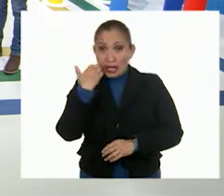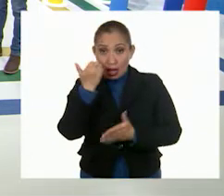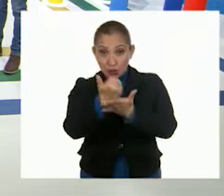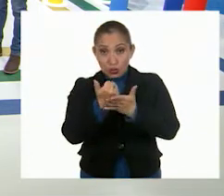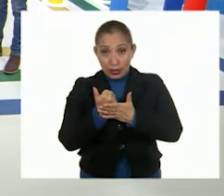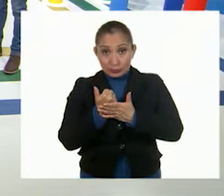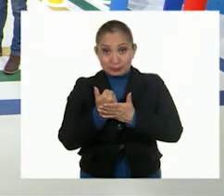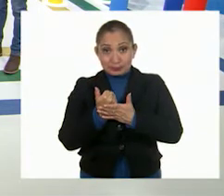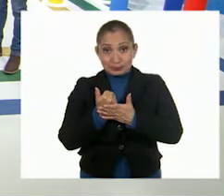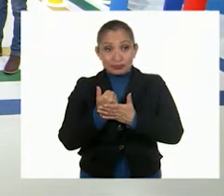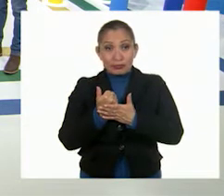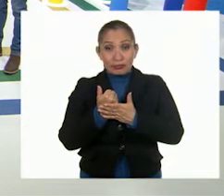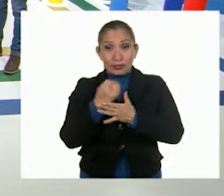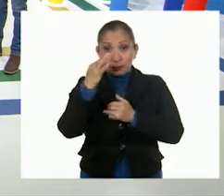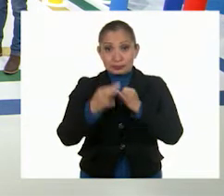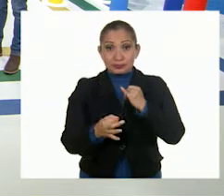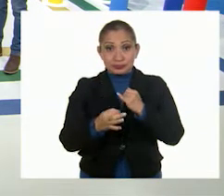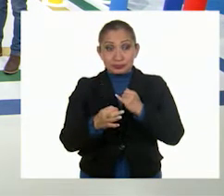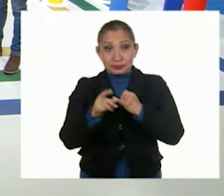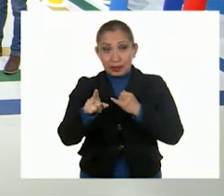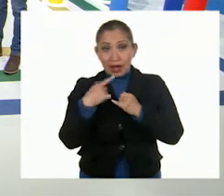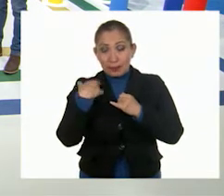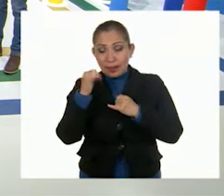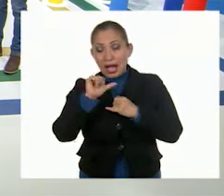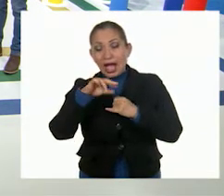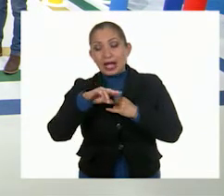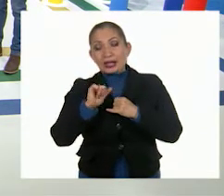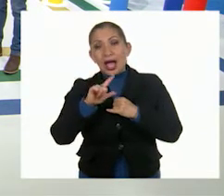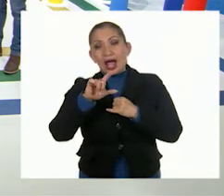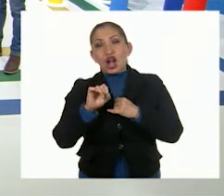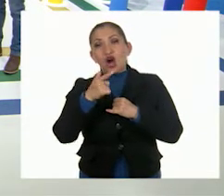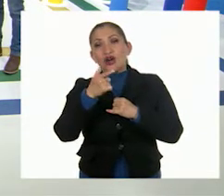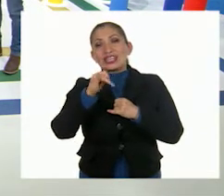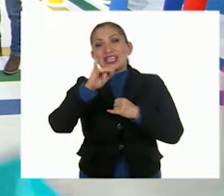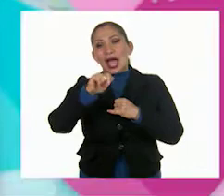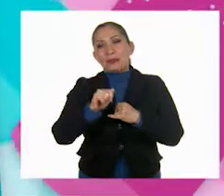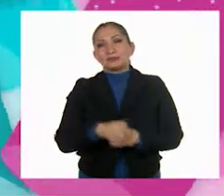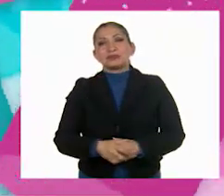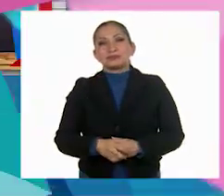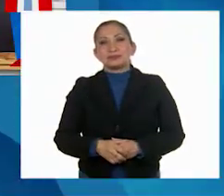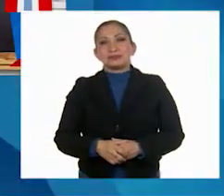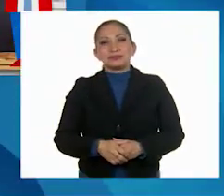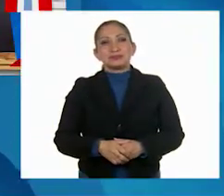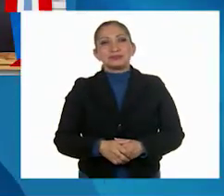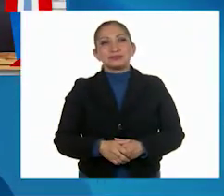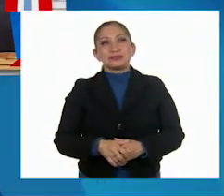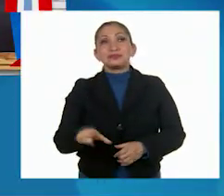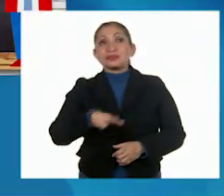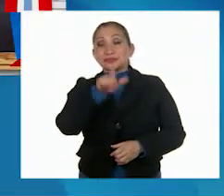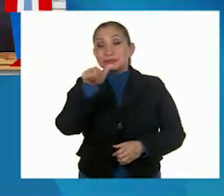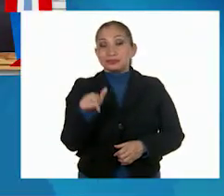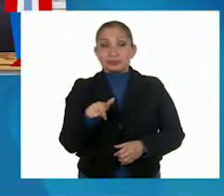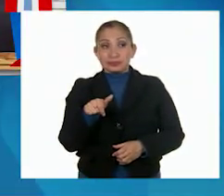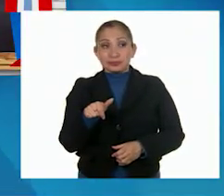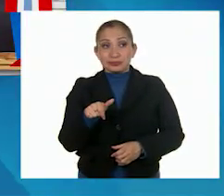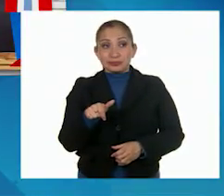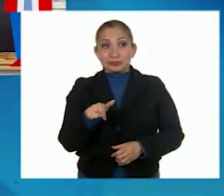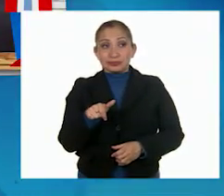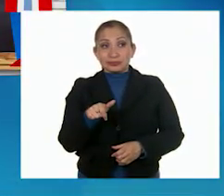ayudar con la siguiente analogía. Sí. Uh-huh. Claro que sí, maestro. Después sigue